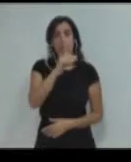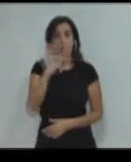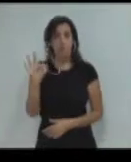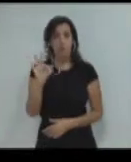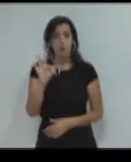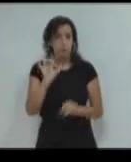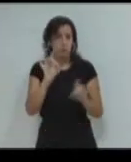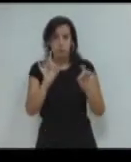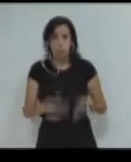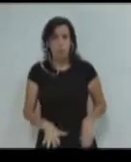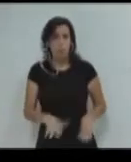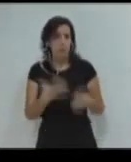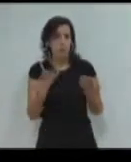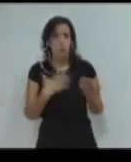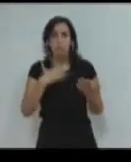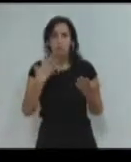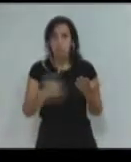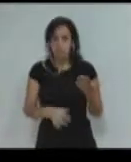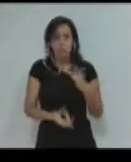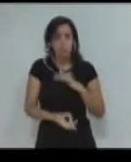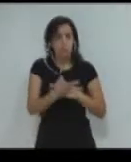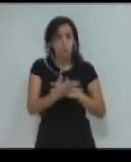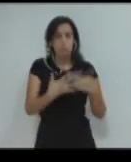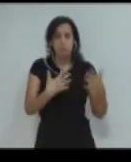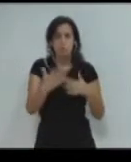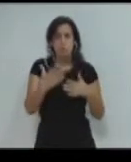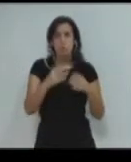igual, se pueden hacer documentos